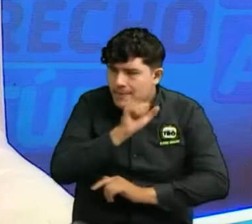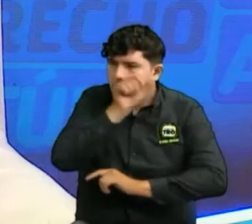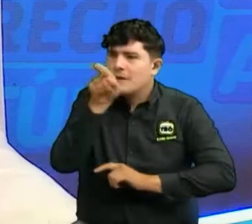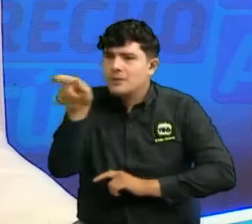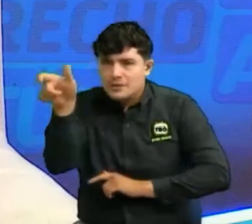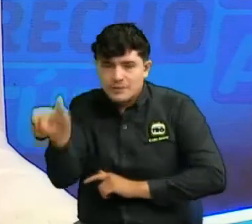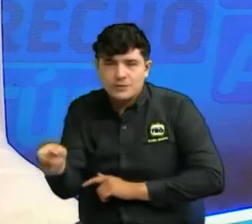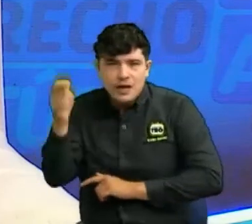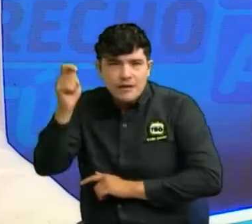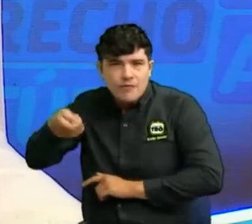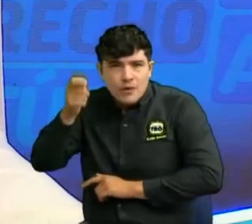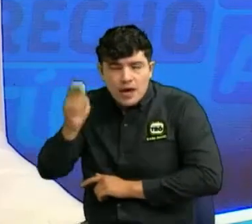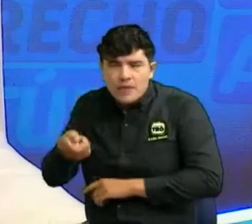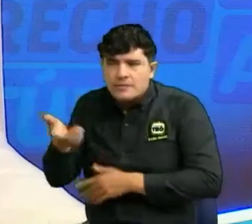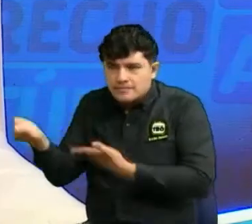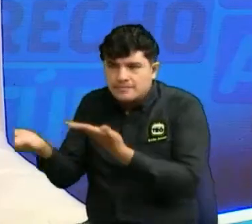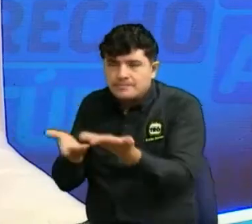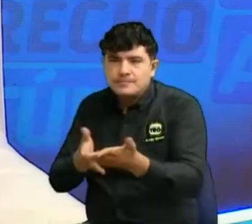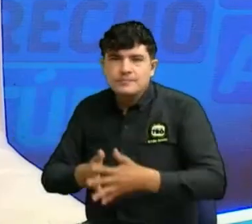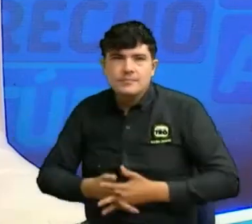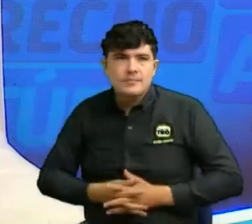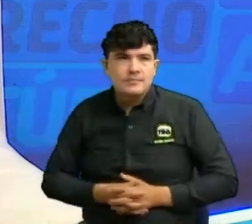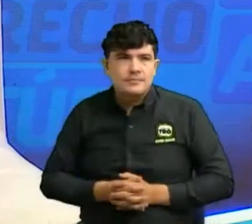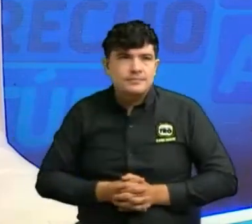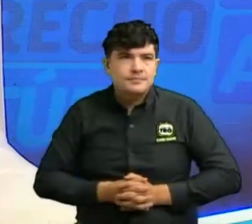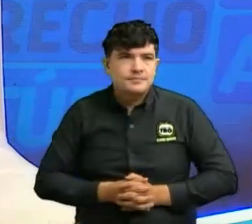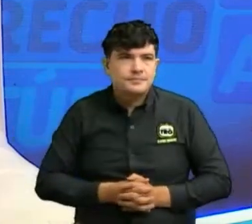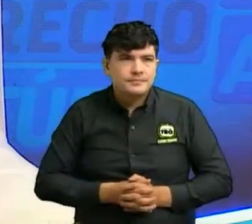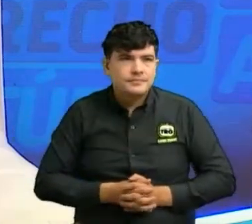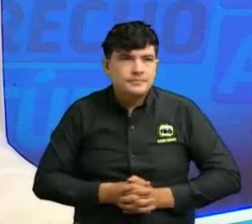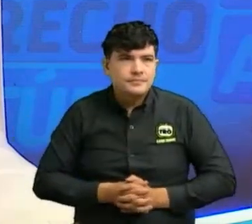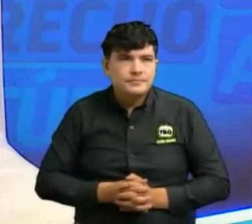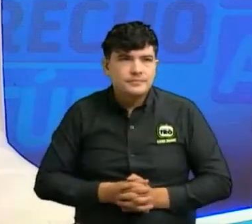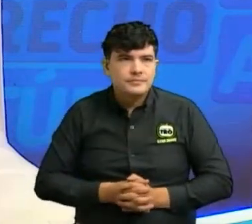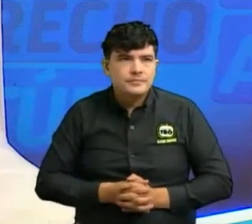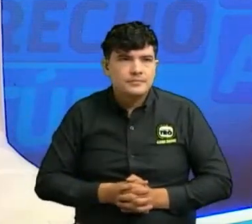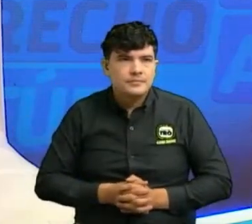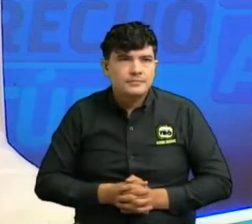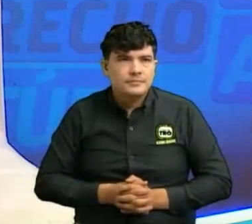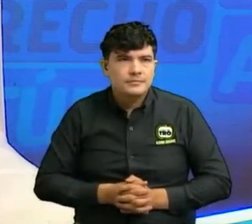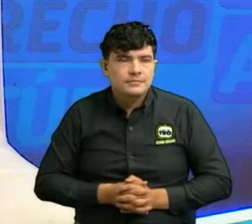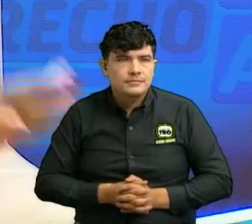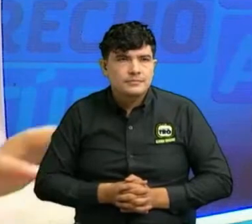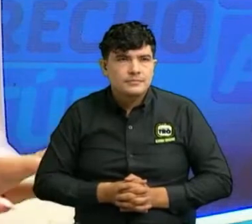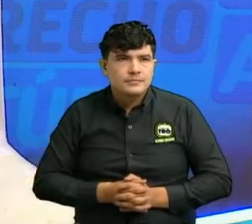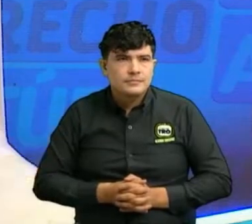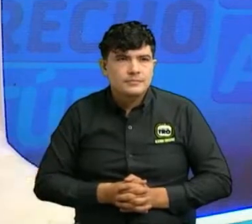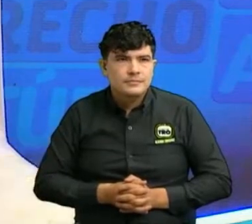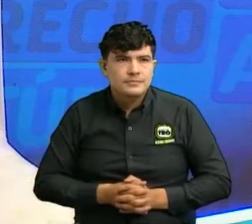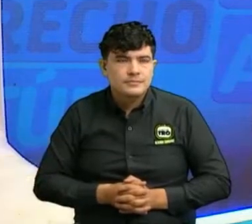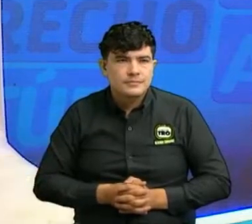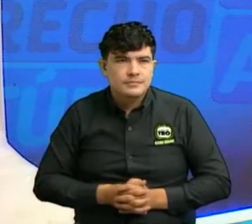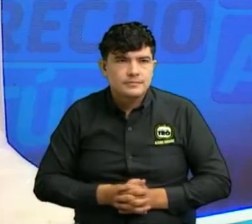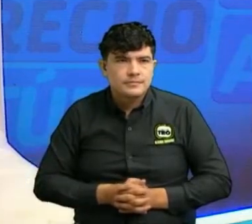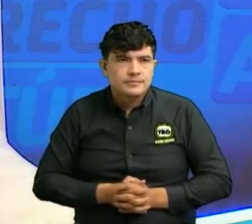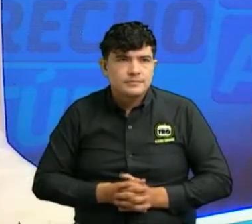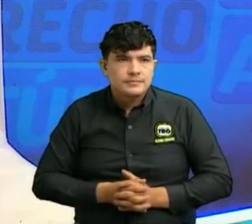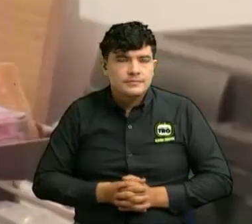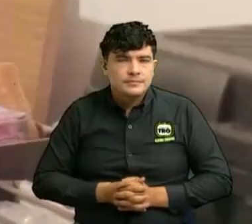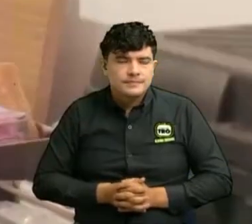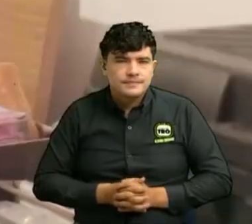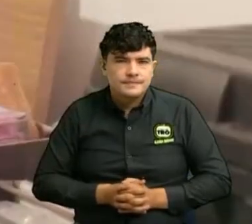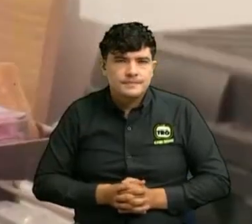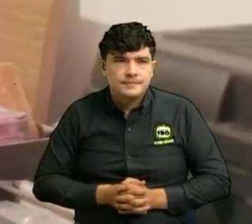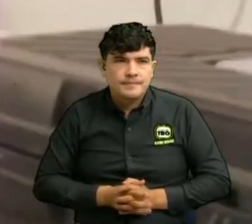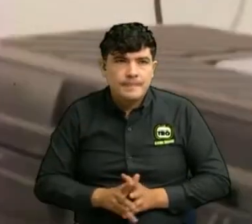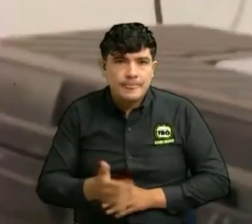don Vicente. Abogado, ¿qué emiten los fondos privados si no es Colpensiones resolución? ¿Los fondos privados también?